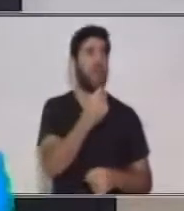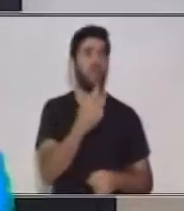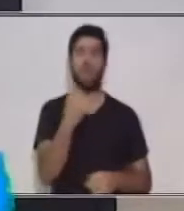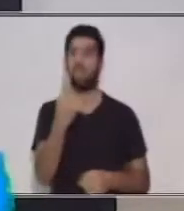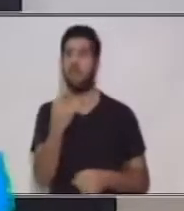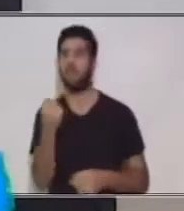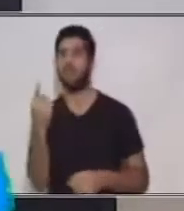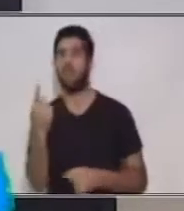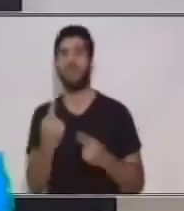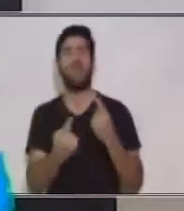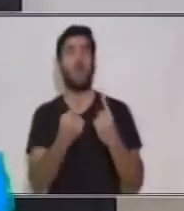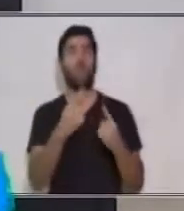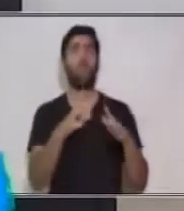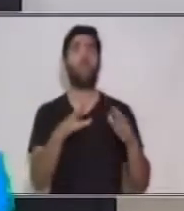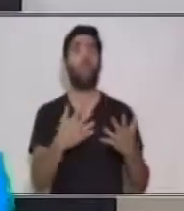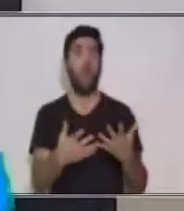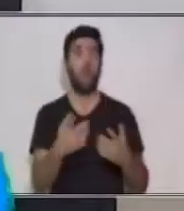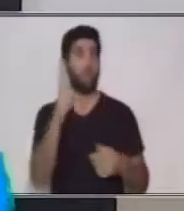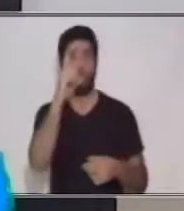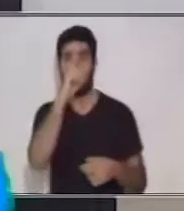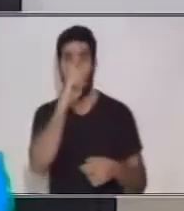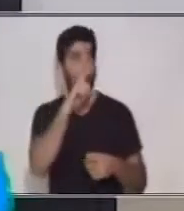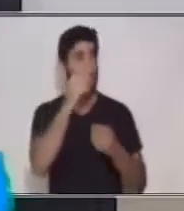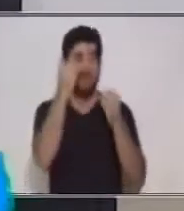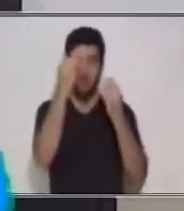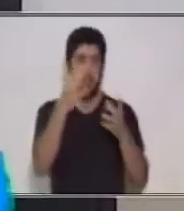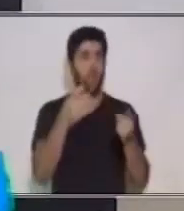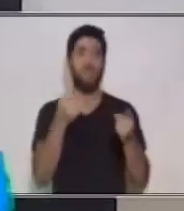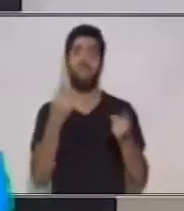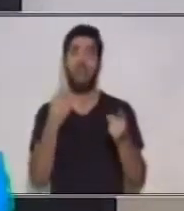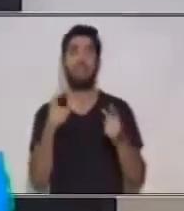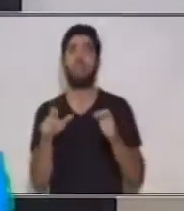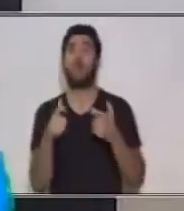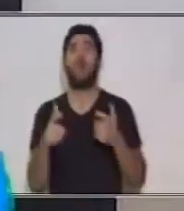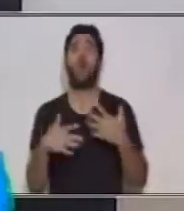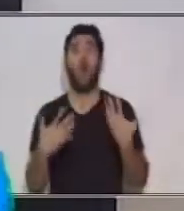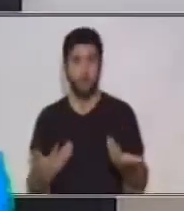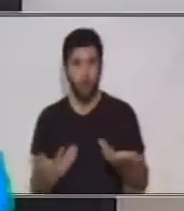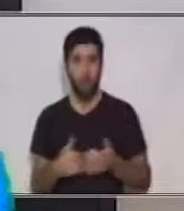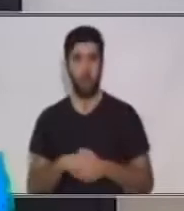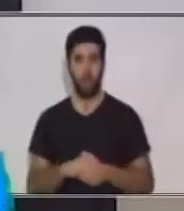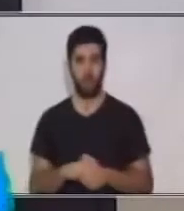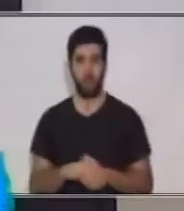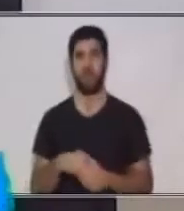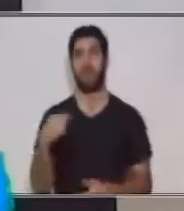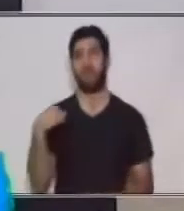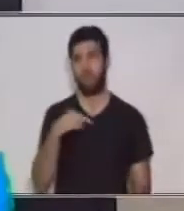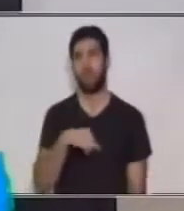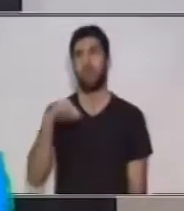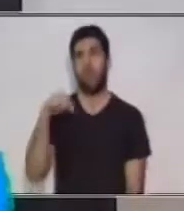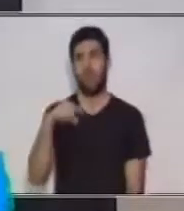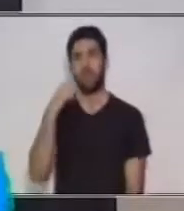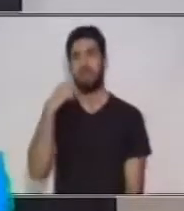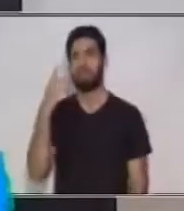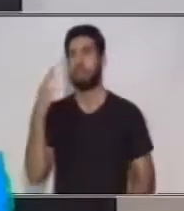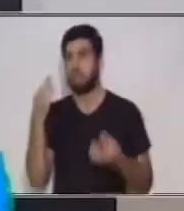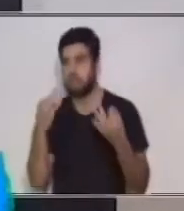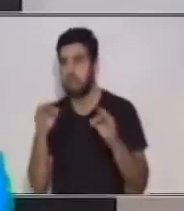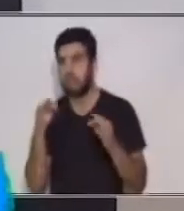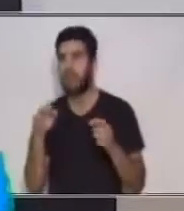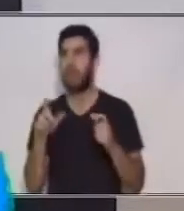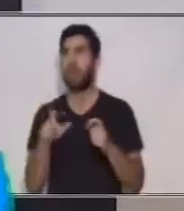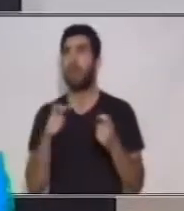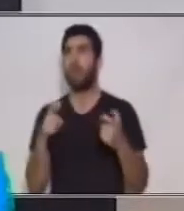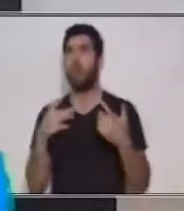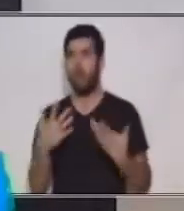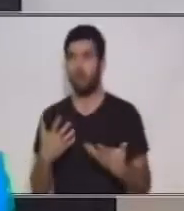cuánto mide el perímetro sin darte todos los datos del triángulo? Vamos a tratar de averiguar, ¿de acuerdo? Muy bien, imaginemos